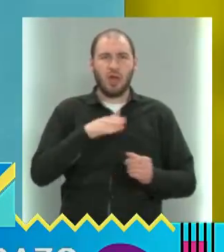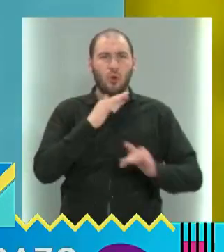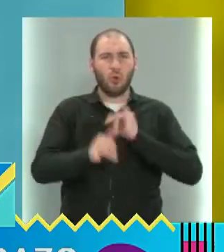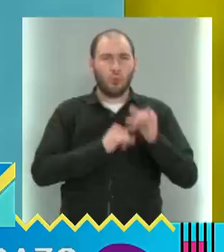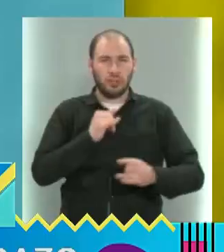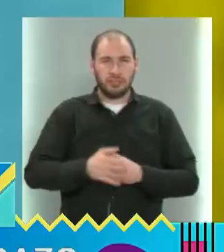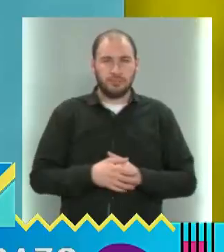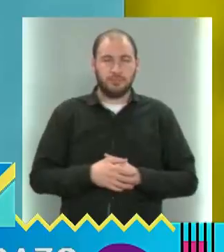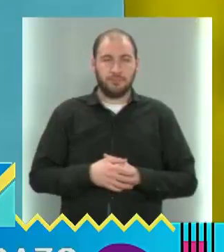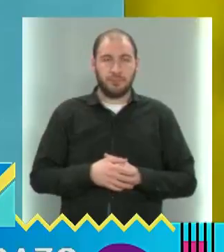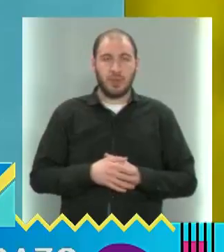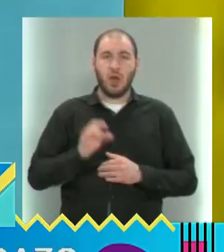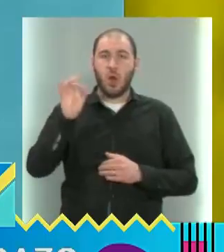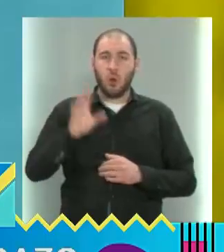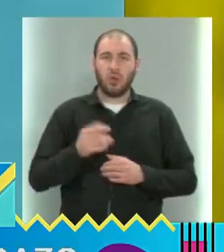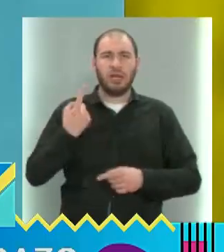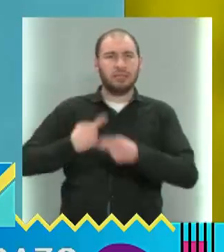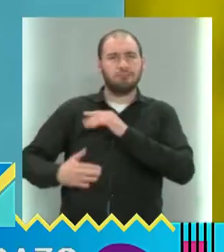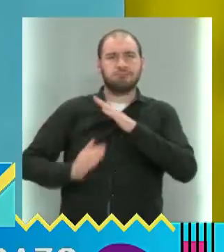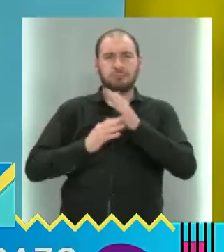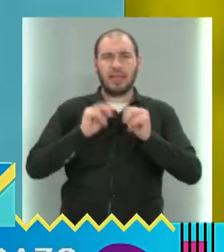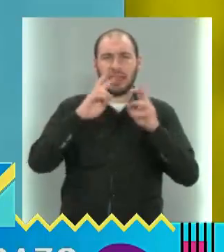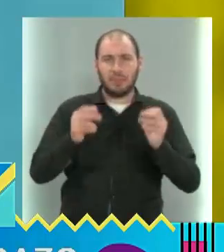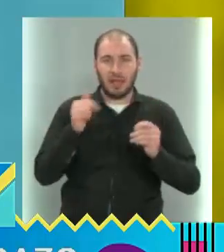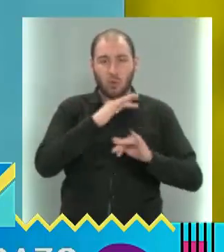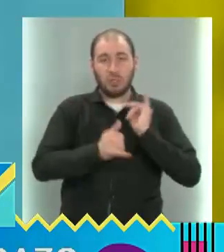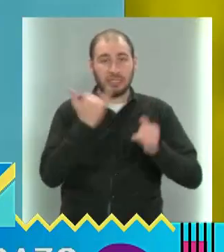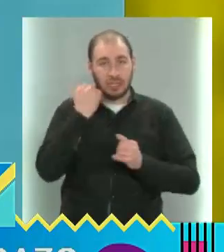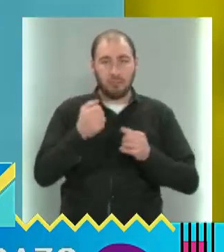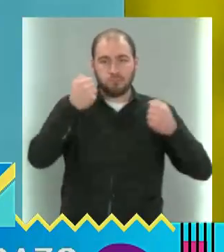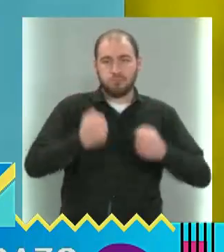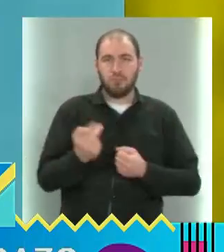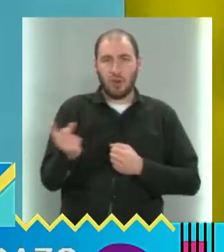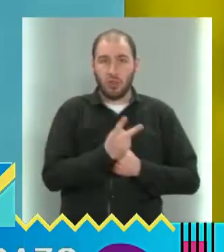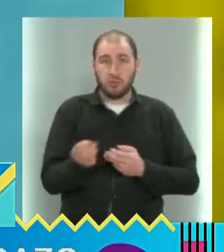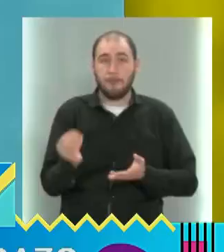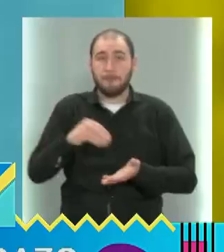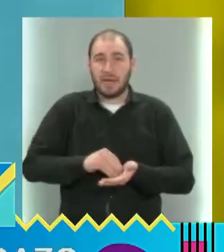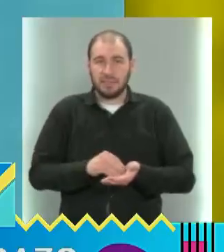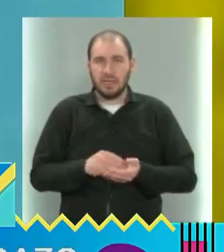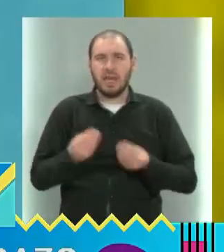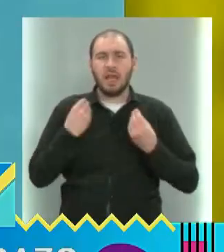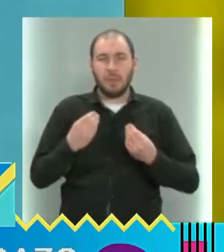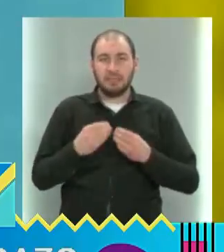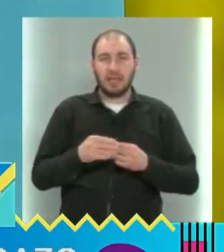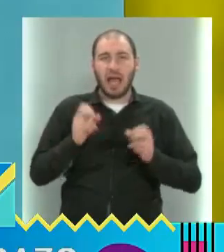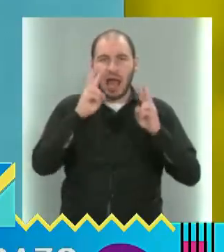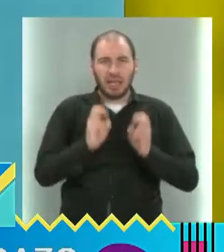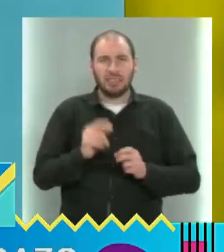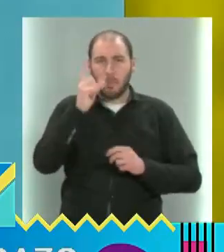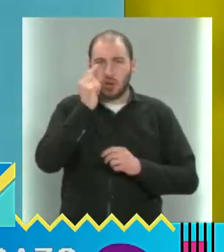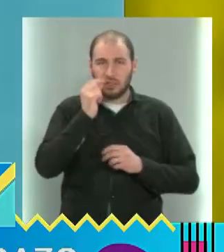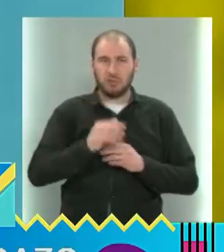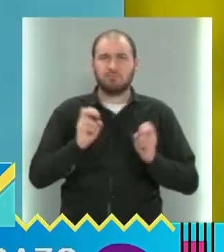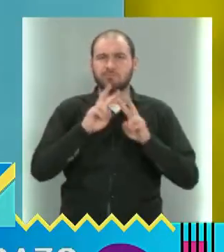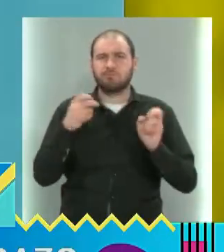de que no solamente es histórico en términos de lo que ya han expresado desde ambas posiciones, sino también de lo que puede llegar a generar desde el análisis político, que